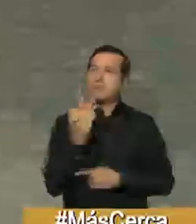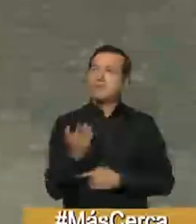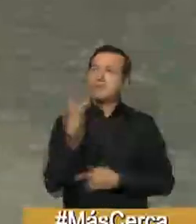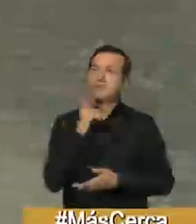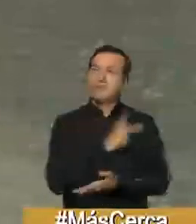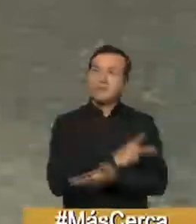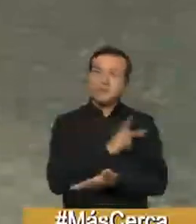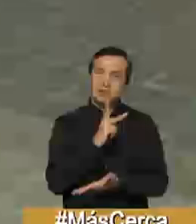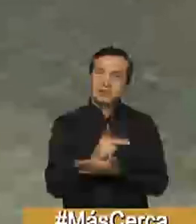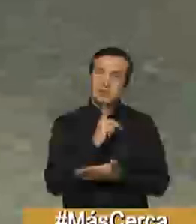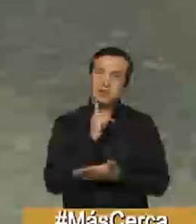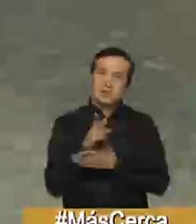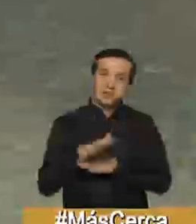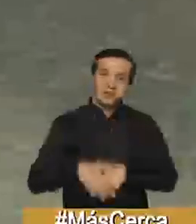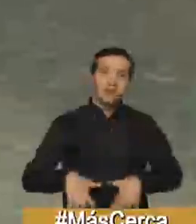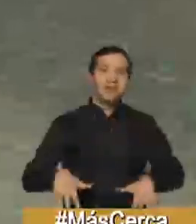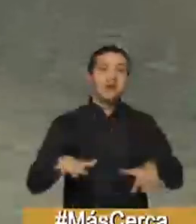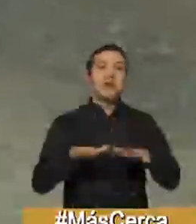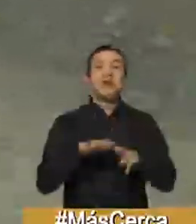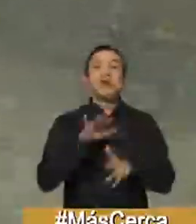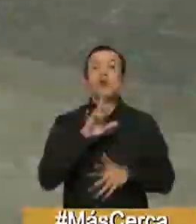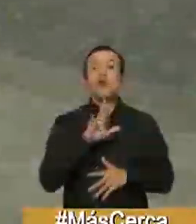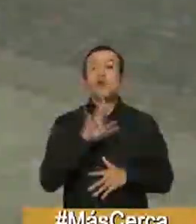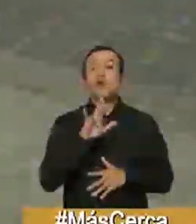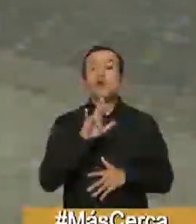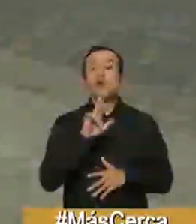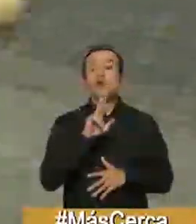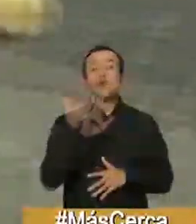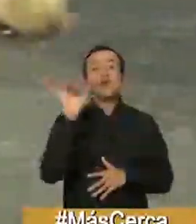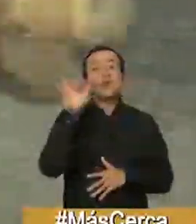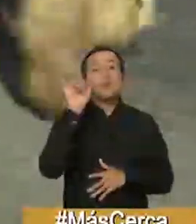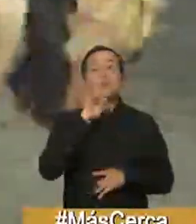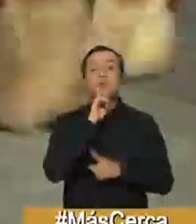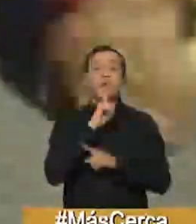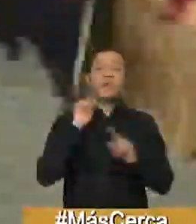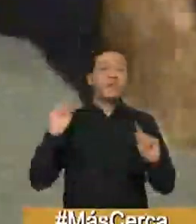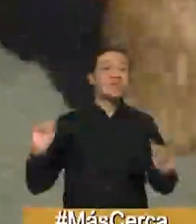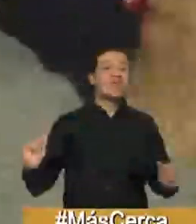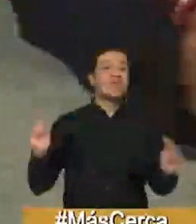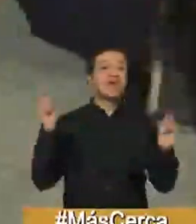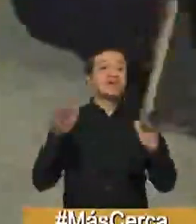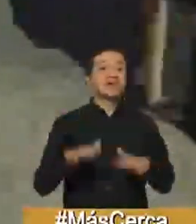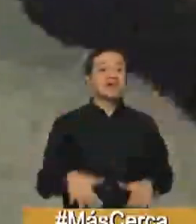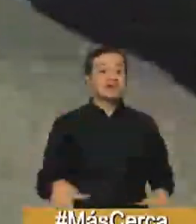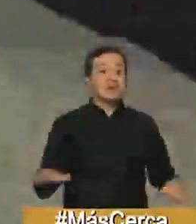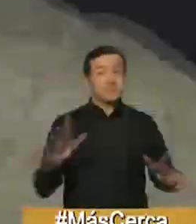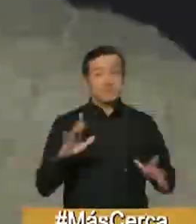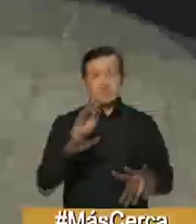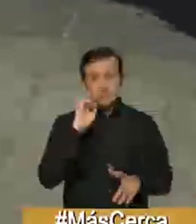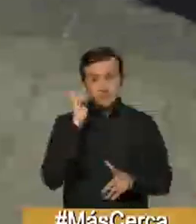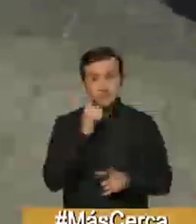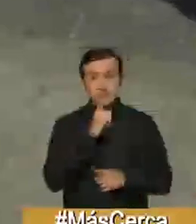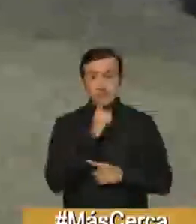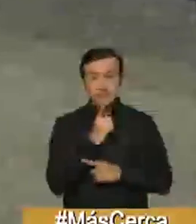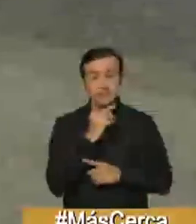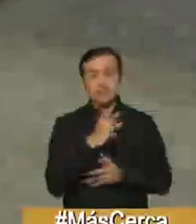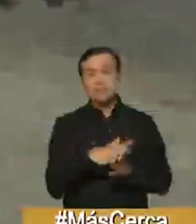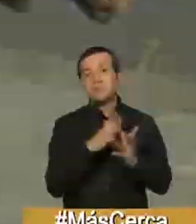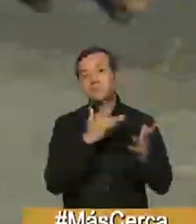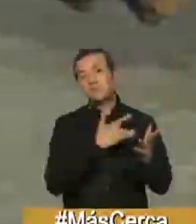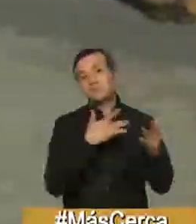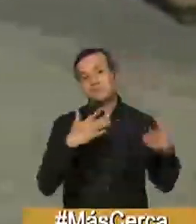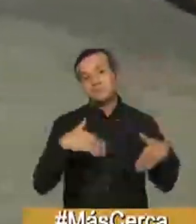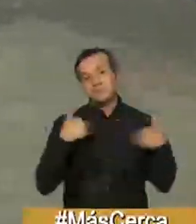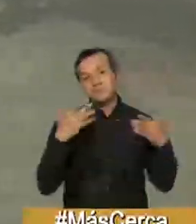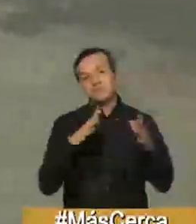Pichincha, como lo es el Cantón Rumiñahui, y estas fiestas del maíz y del turismo que se viven con gran alegría